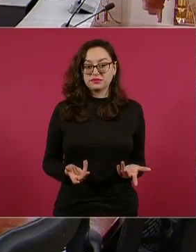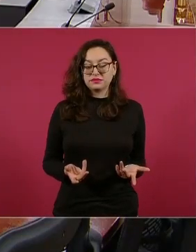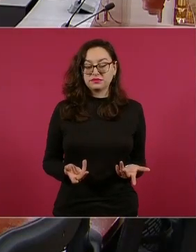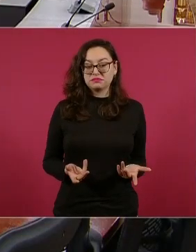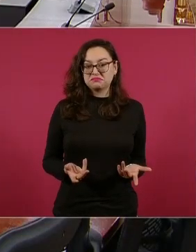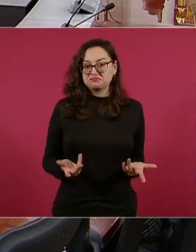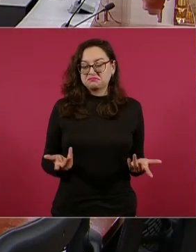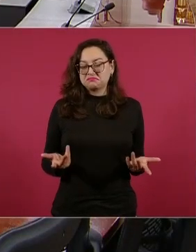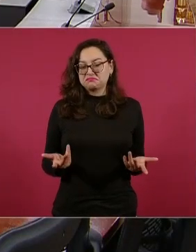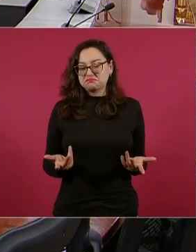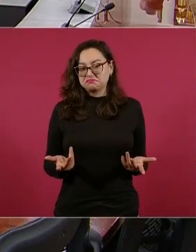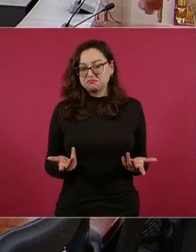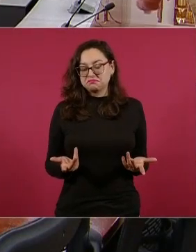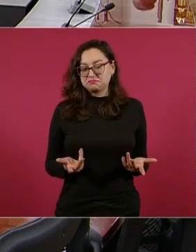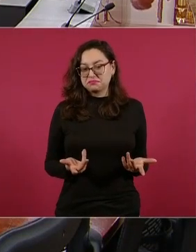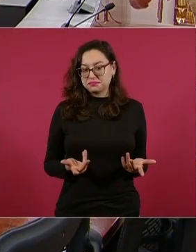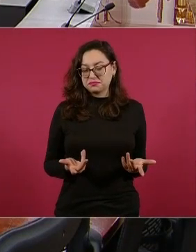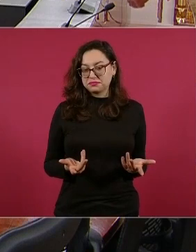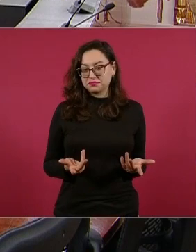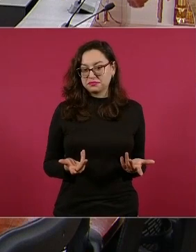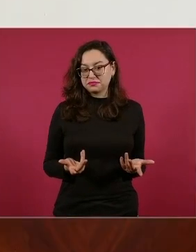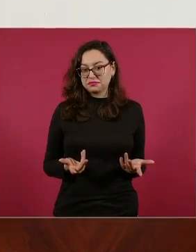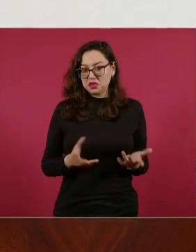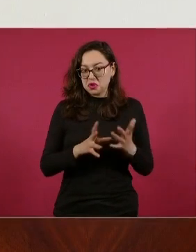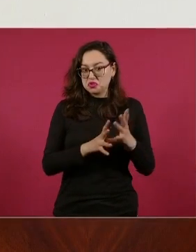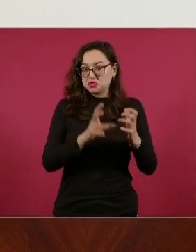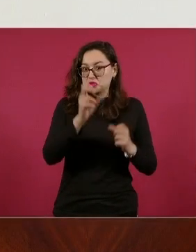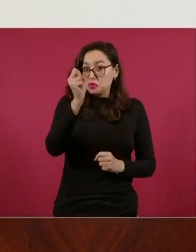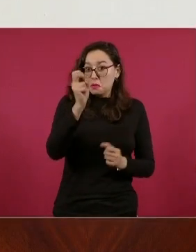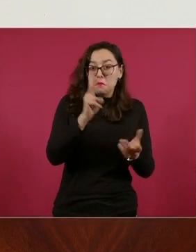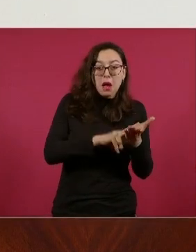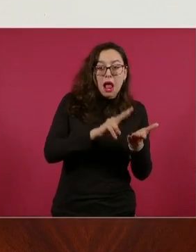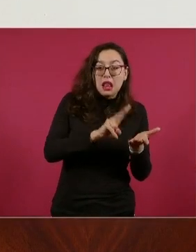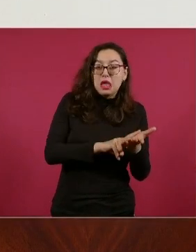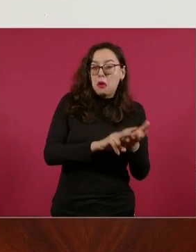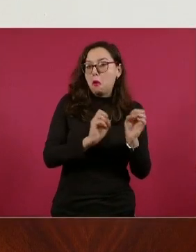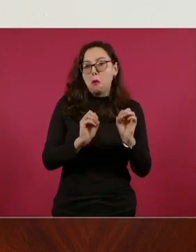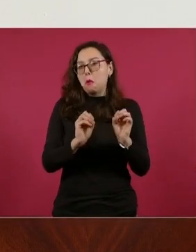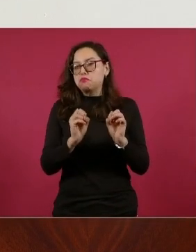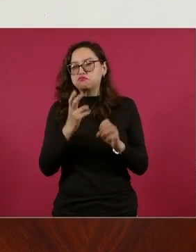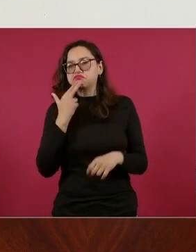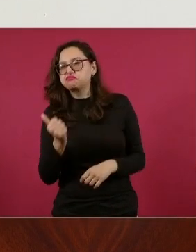tiene o no tiene nuestra Constitución?